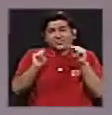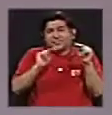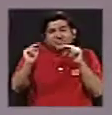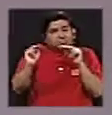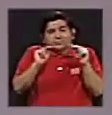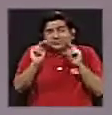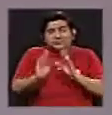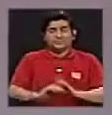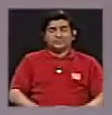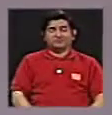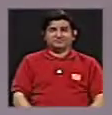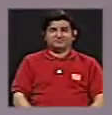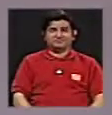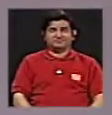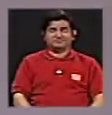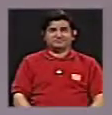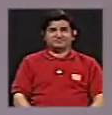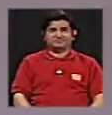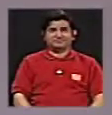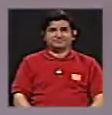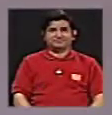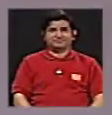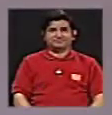negociaciones. O sea, aquí